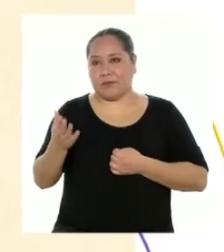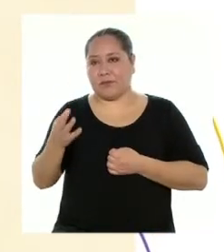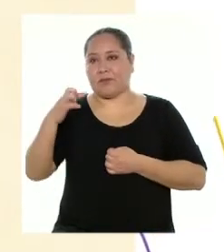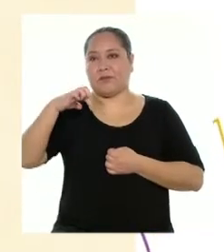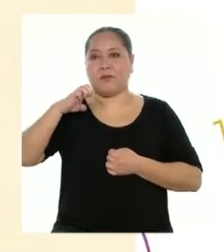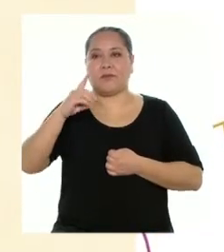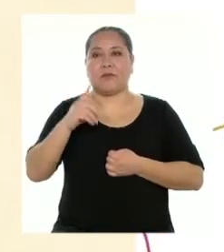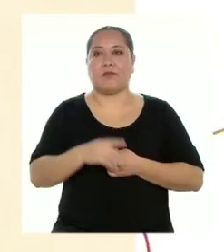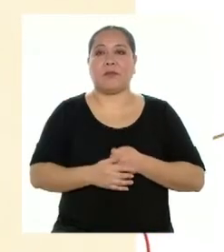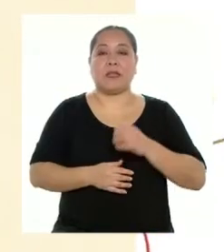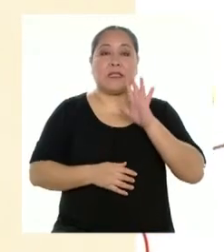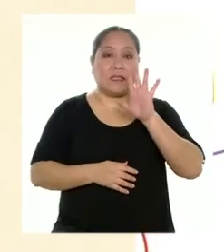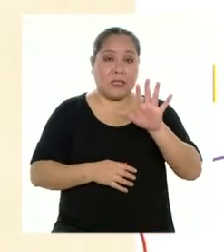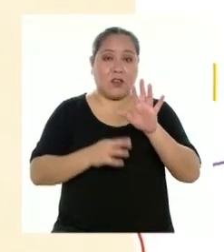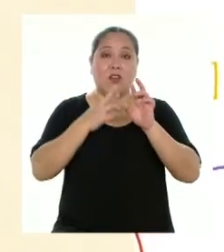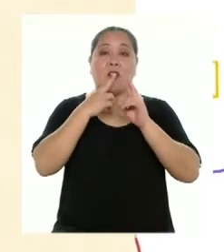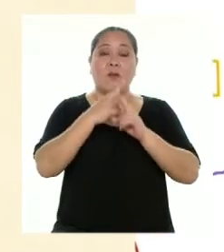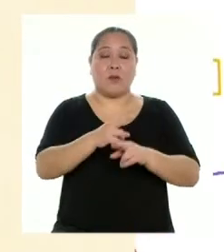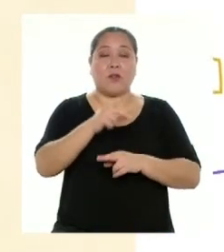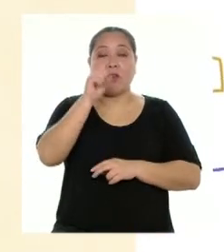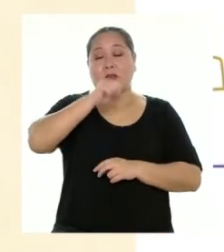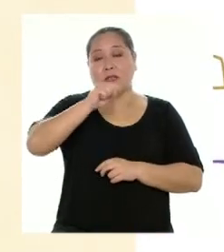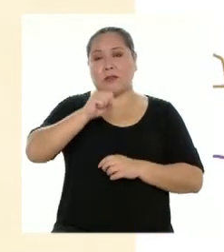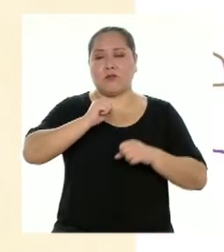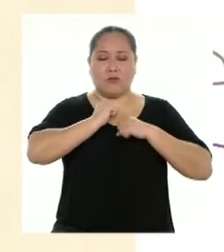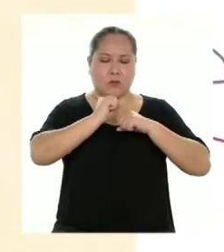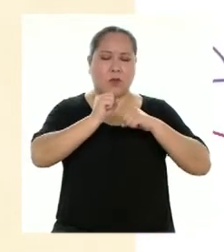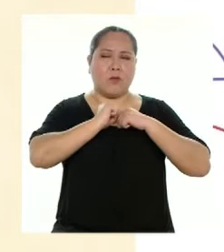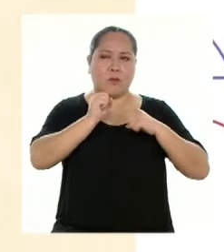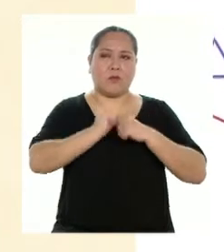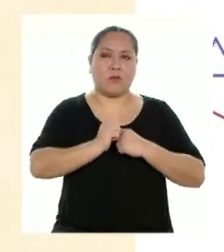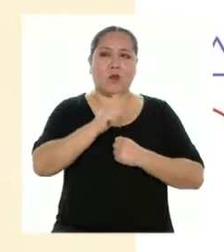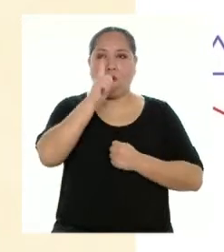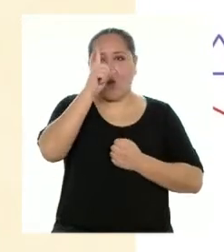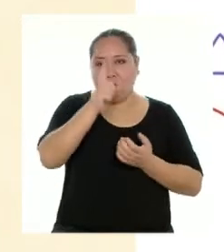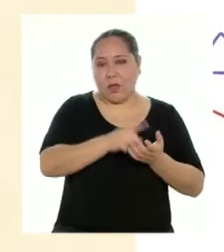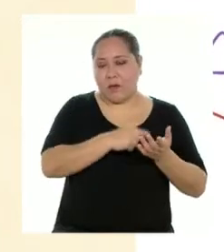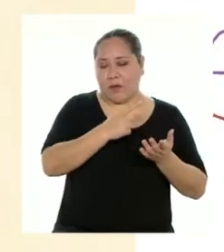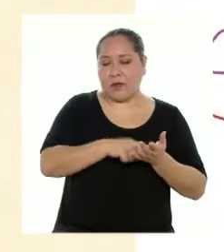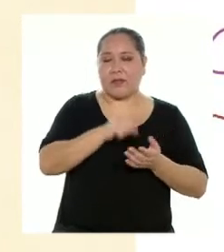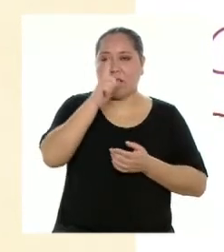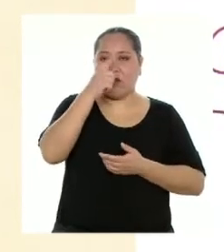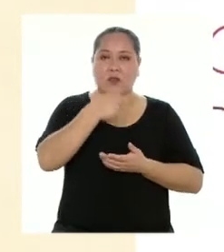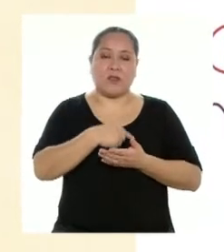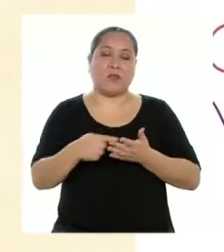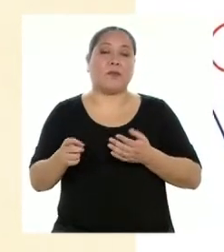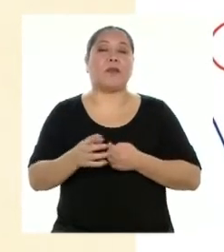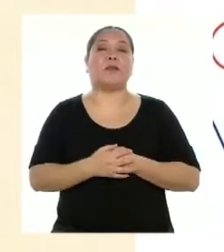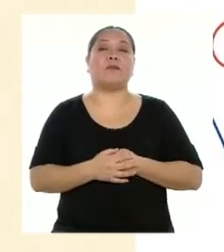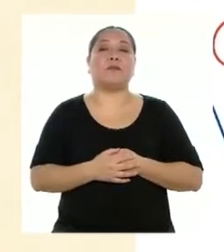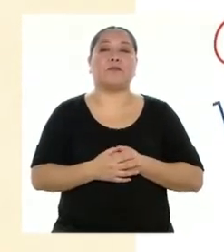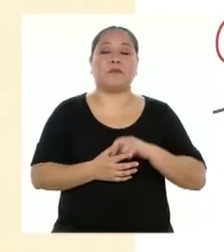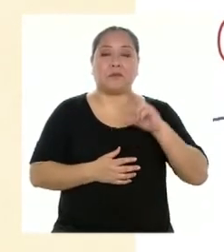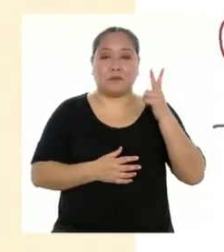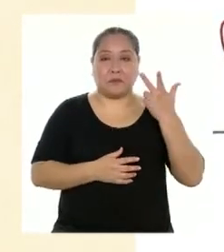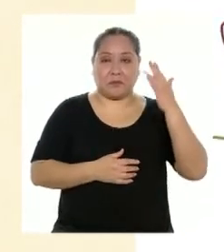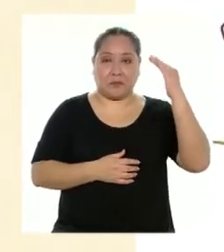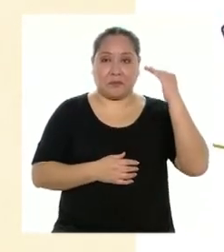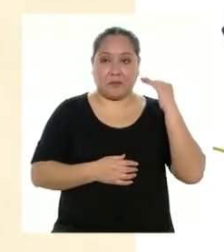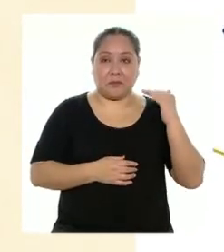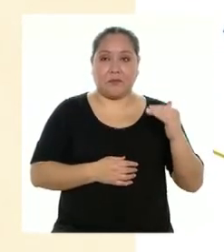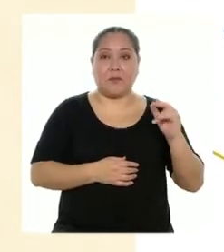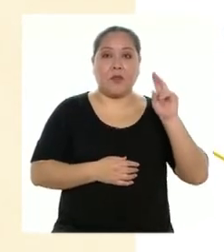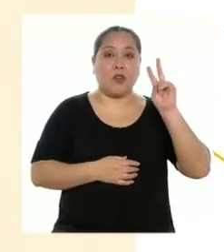Pedro, 5 respondieron que sí hacen actividad física una vez durante la semana. En la tercera categoría,